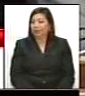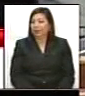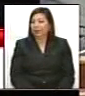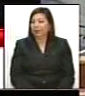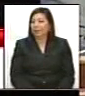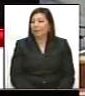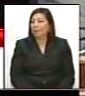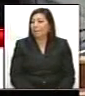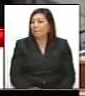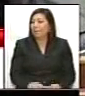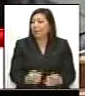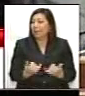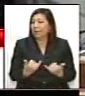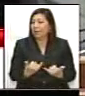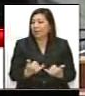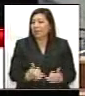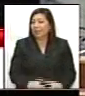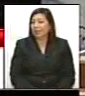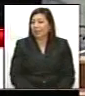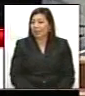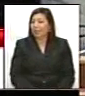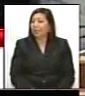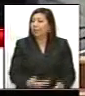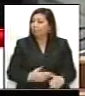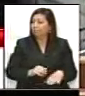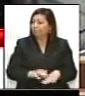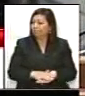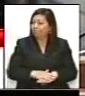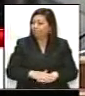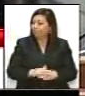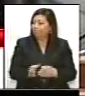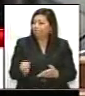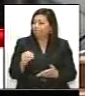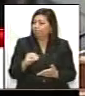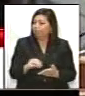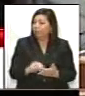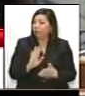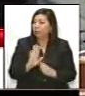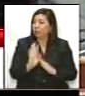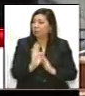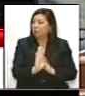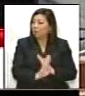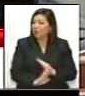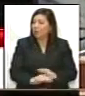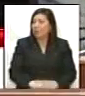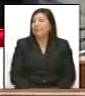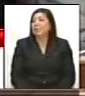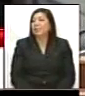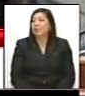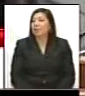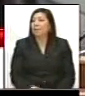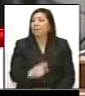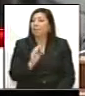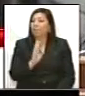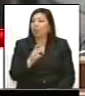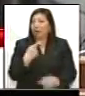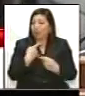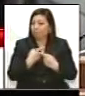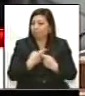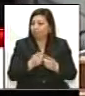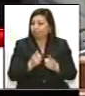Entonces me parece que este corredor que se trata de implementar para su protección, para su